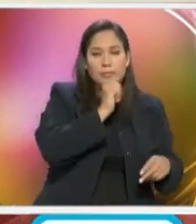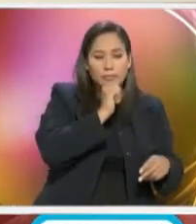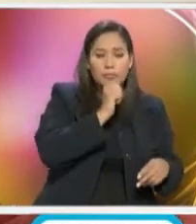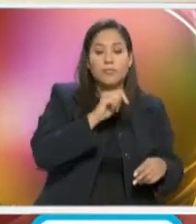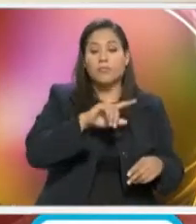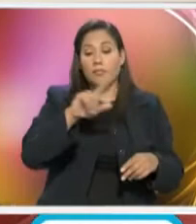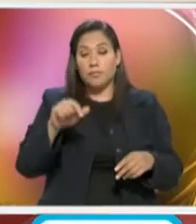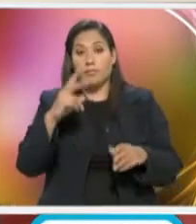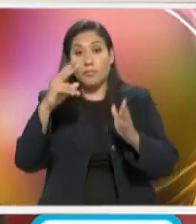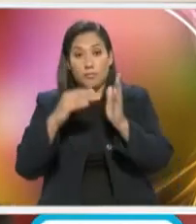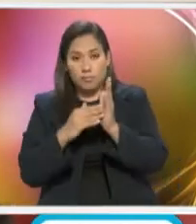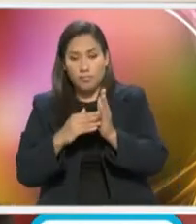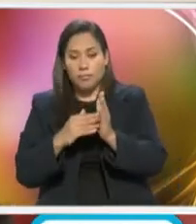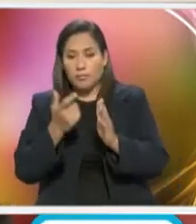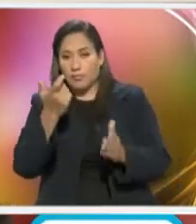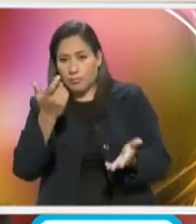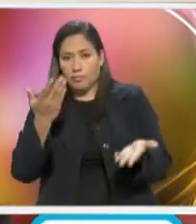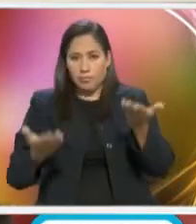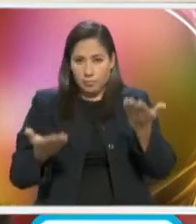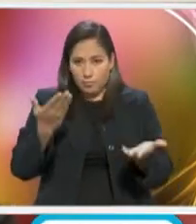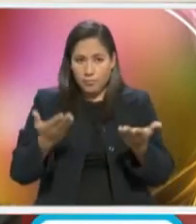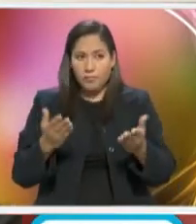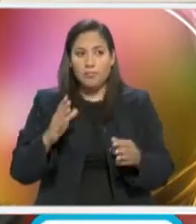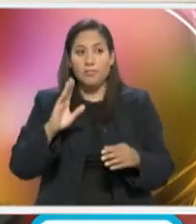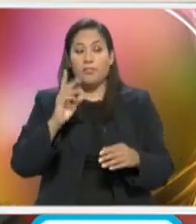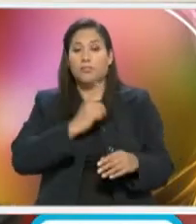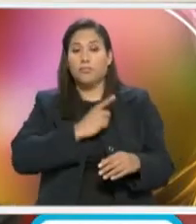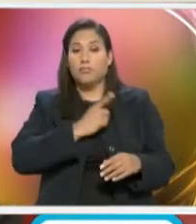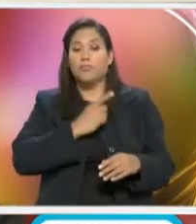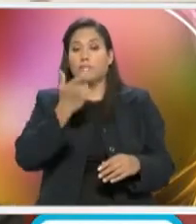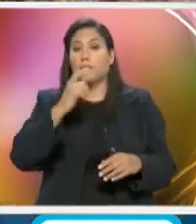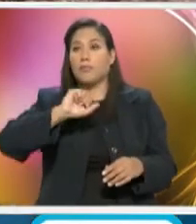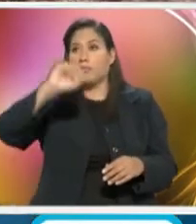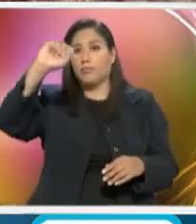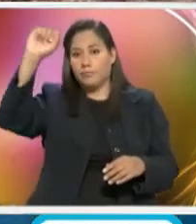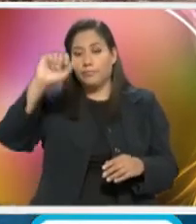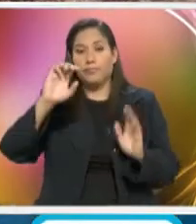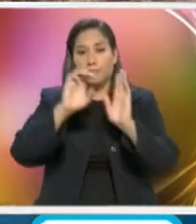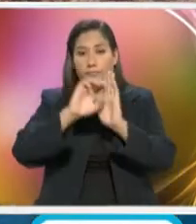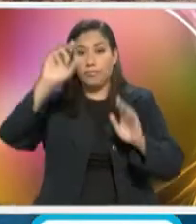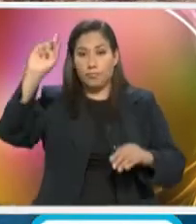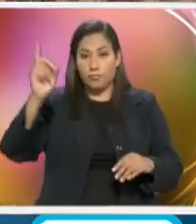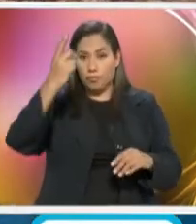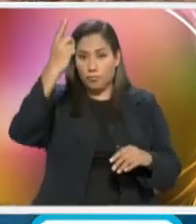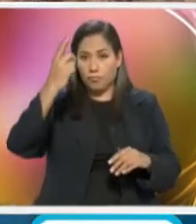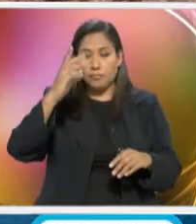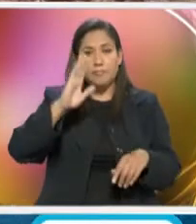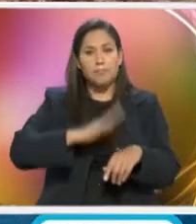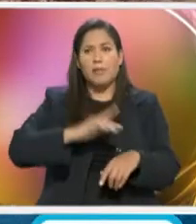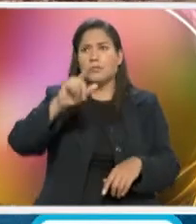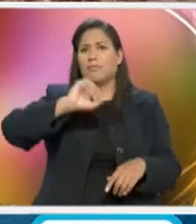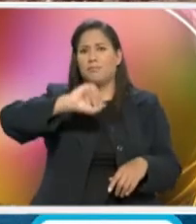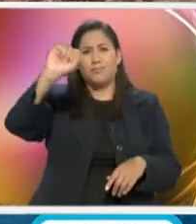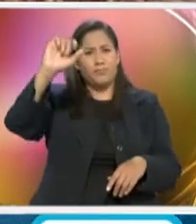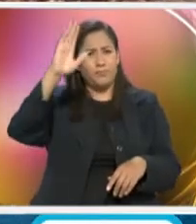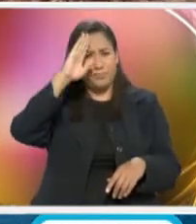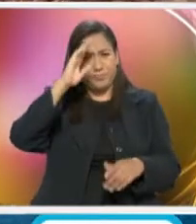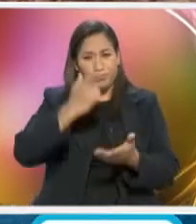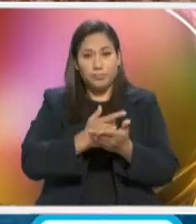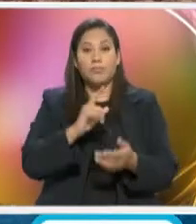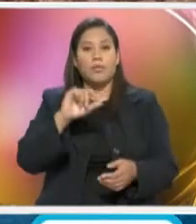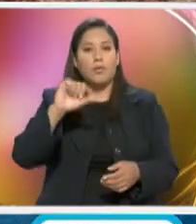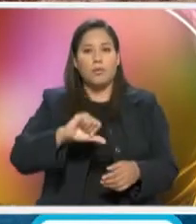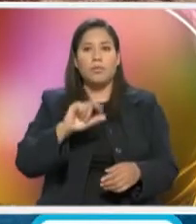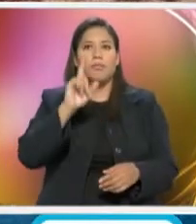estable y ya crecía nada más con la inflación, ¿no? En cambio, el dólar tenía crecimientos más abruptos. Sí. ¿No? O sea, de un día a